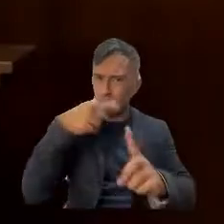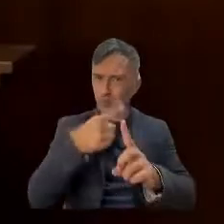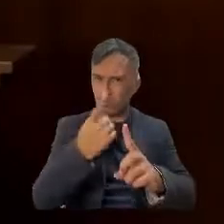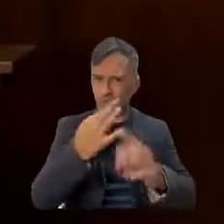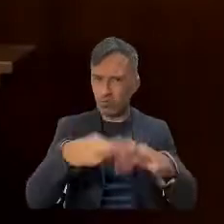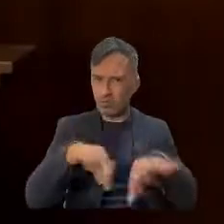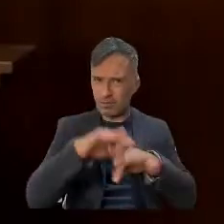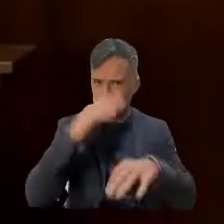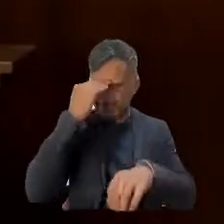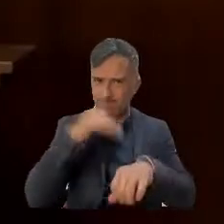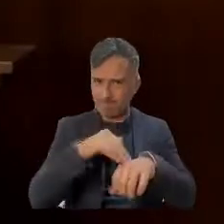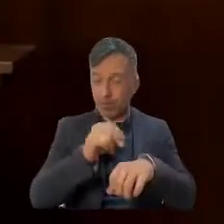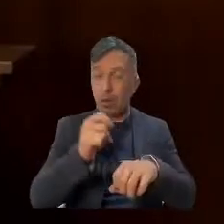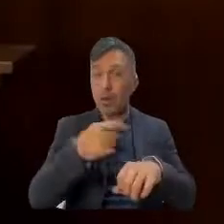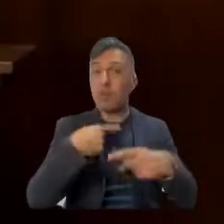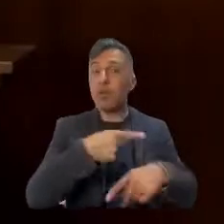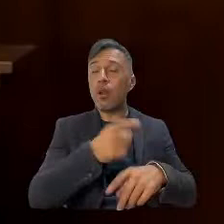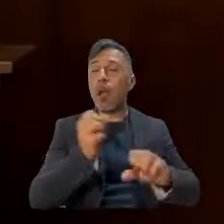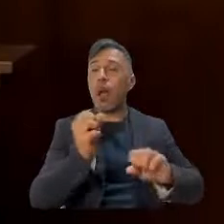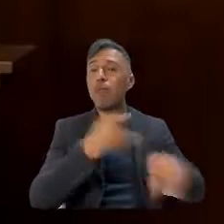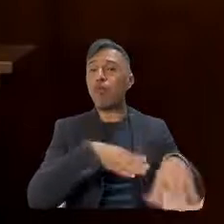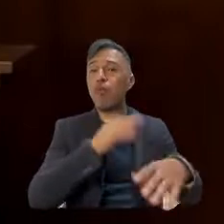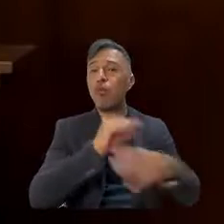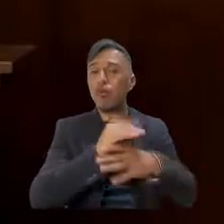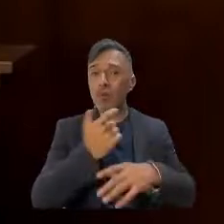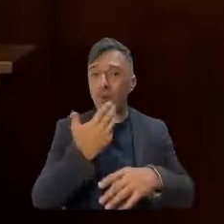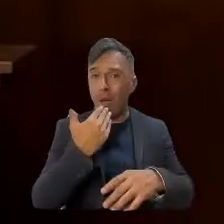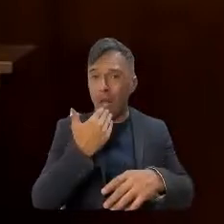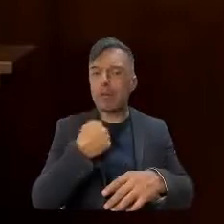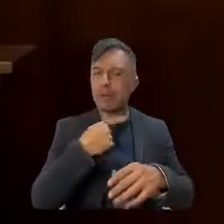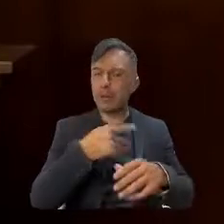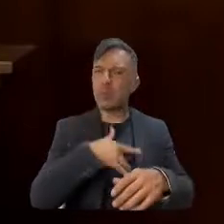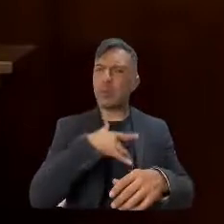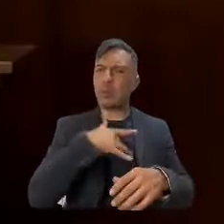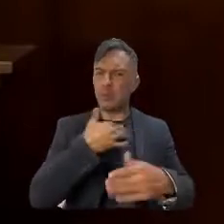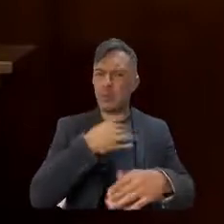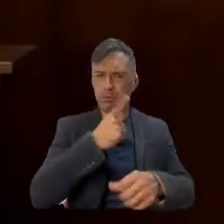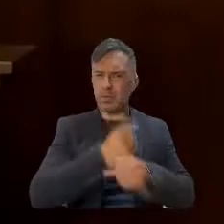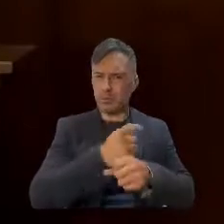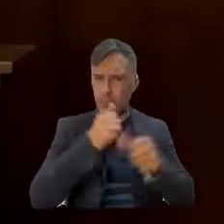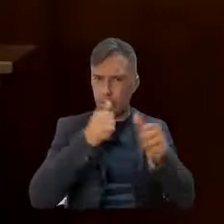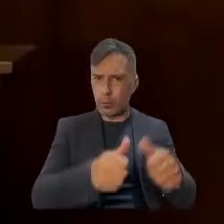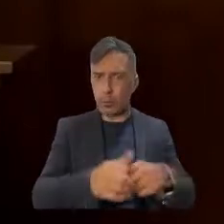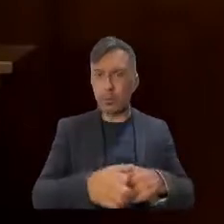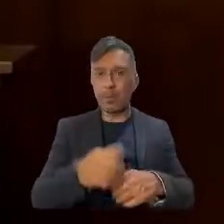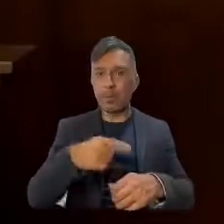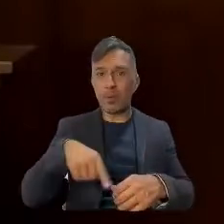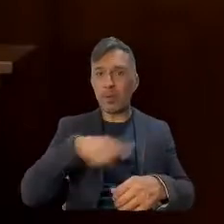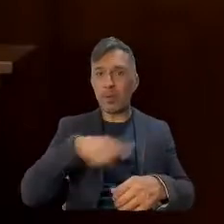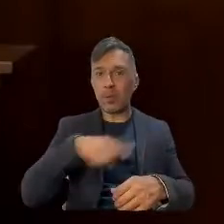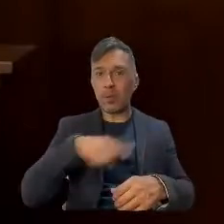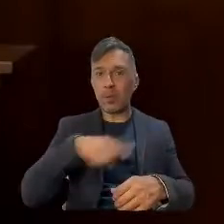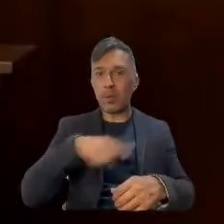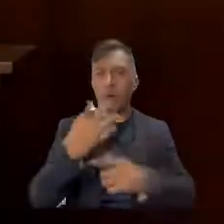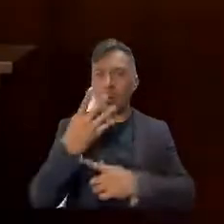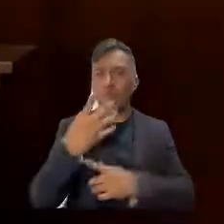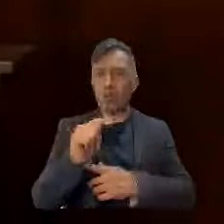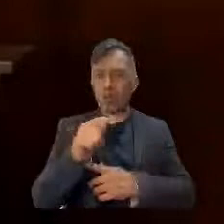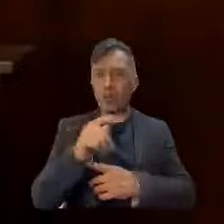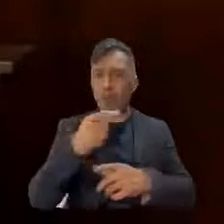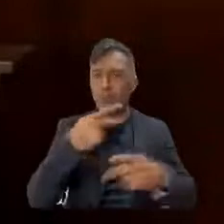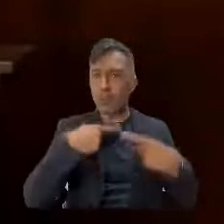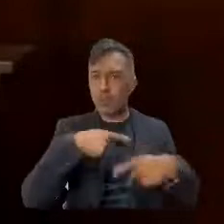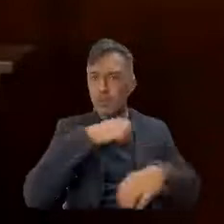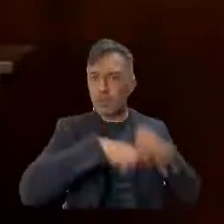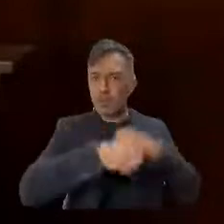tienen. Nuestros adultos mayores han sido prioridad para la cuarta transformación. En el pasado siempre quedaban en